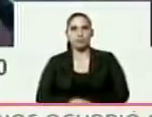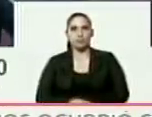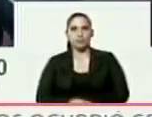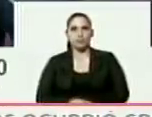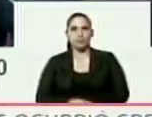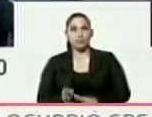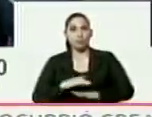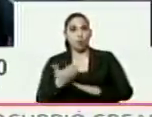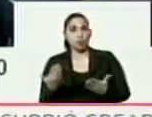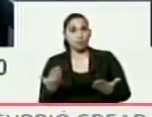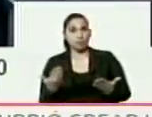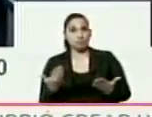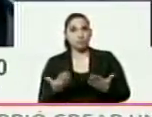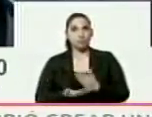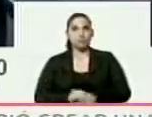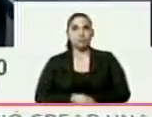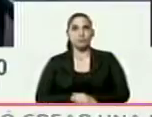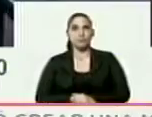porque